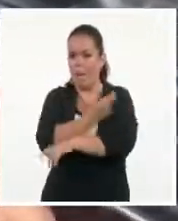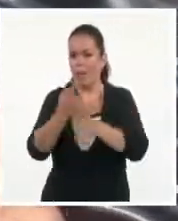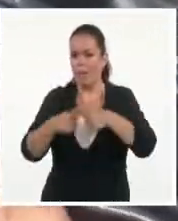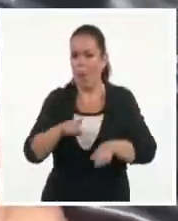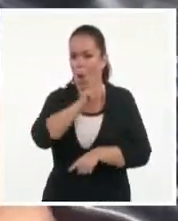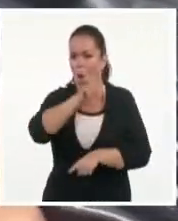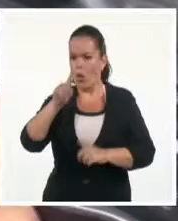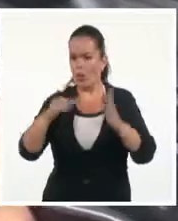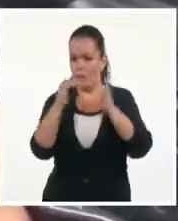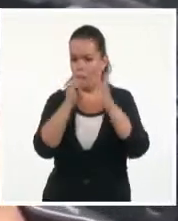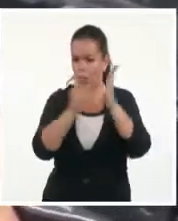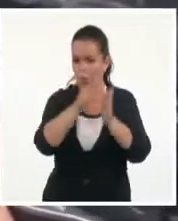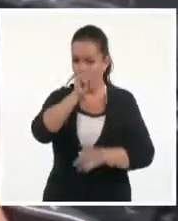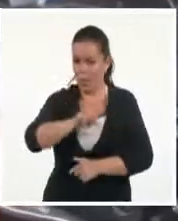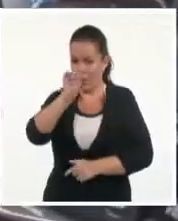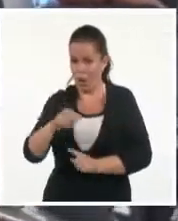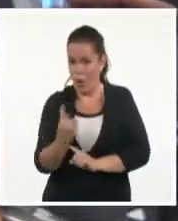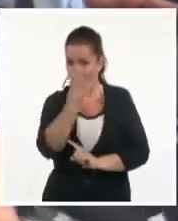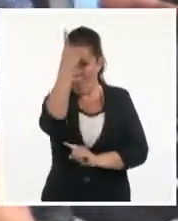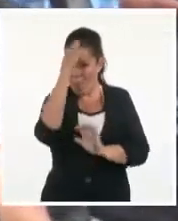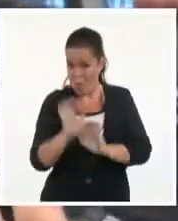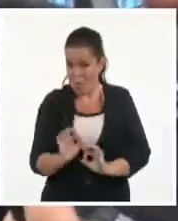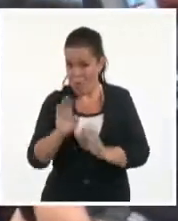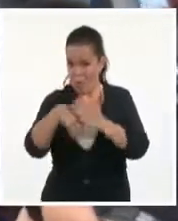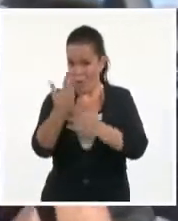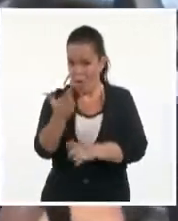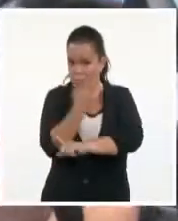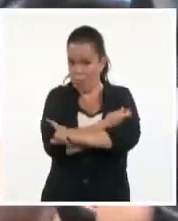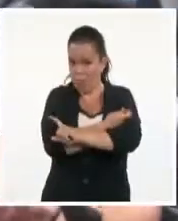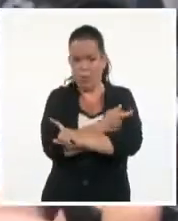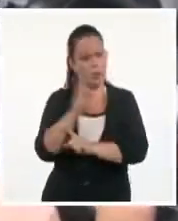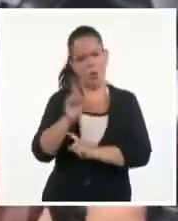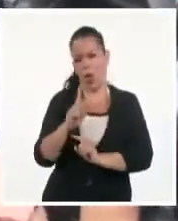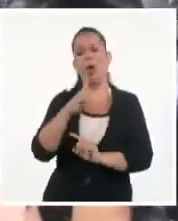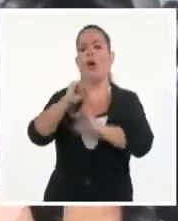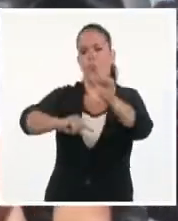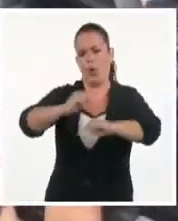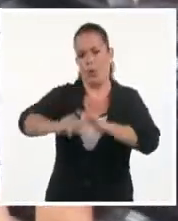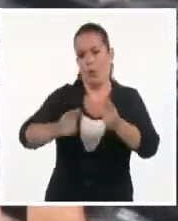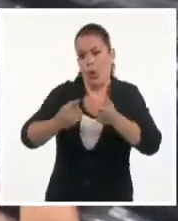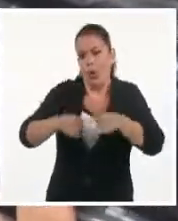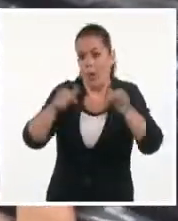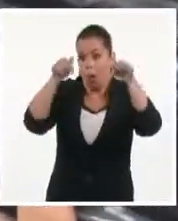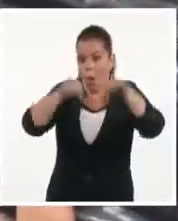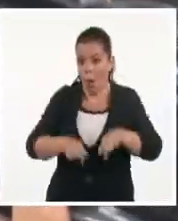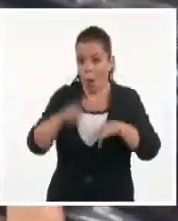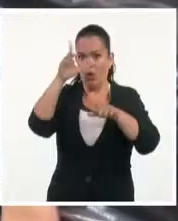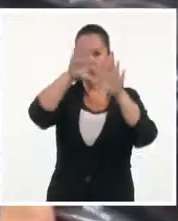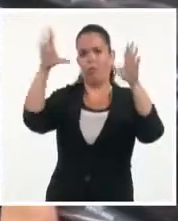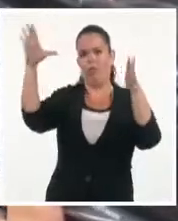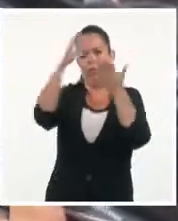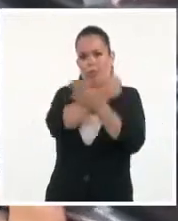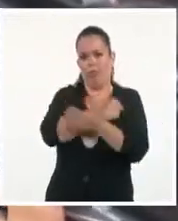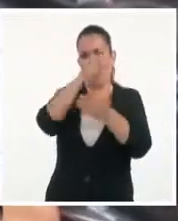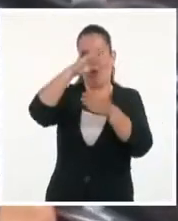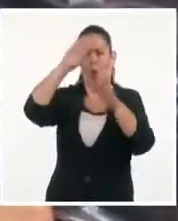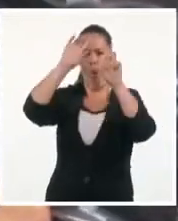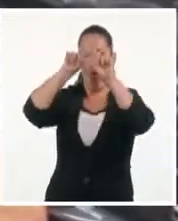Pero además, si lo comparamos con el mundo, Cuba tiene una razón hoy o una velocidad de vacunación más alta que más de la